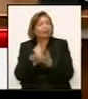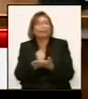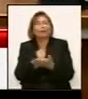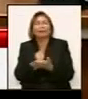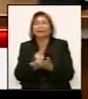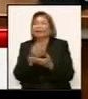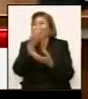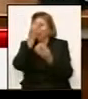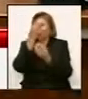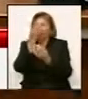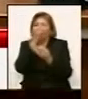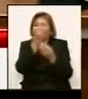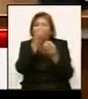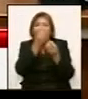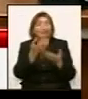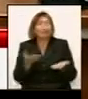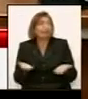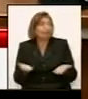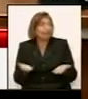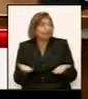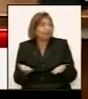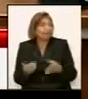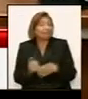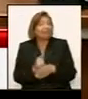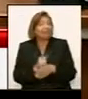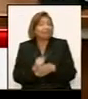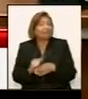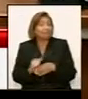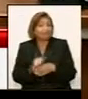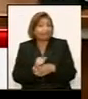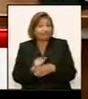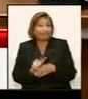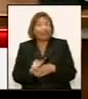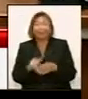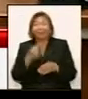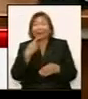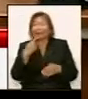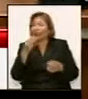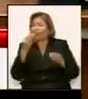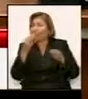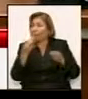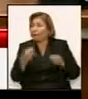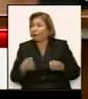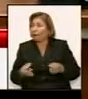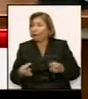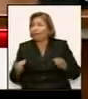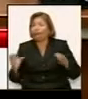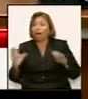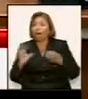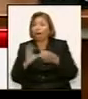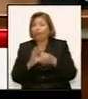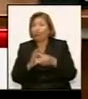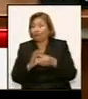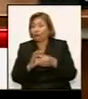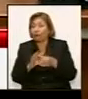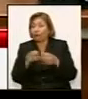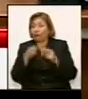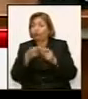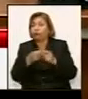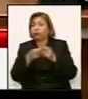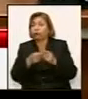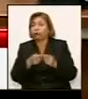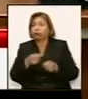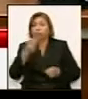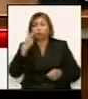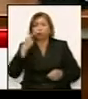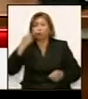difundir información práctica sino también para hacer frente de manera colectiva a ataques machistas